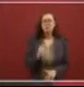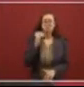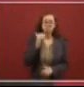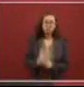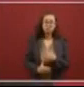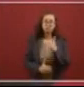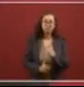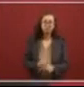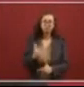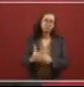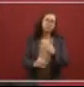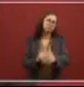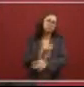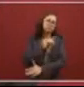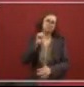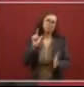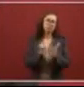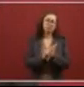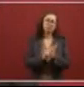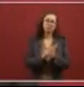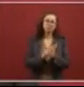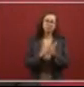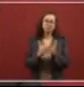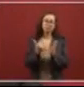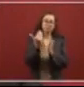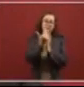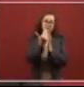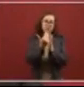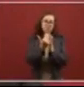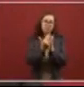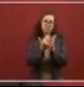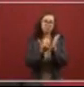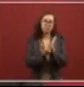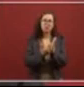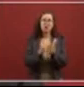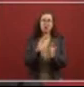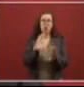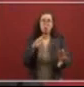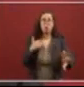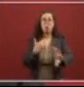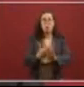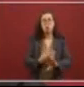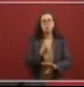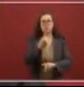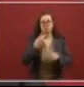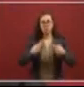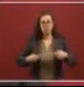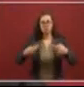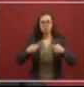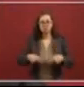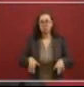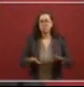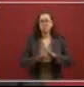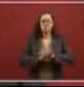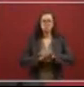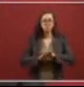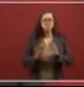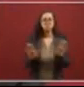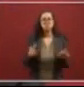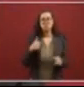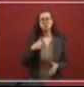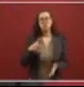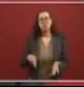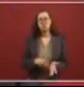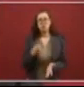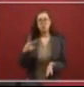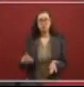procesos legales, no es perseguir a nadie, lo he dicho muchas veces,